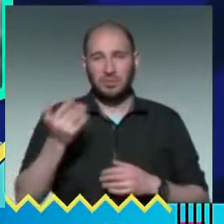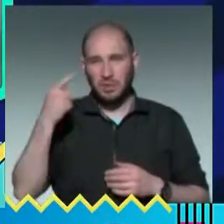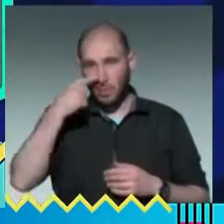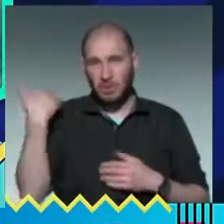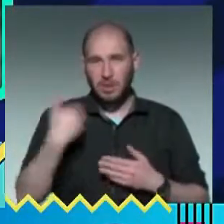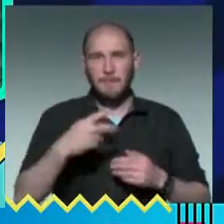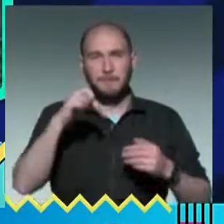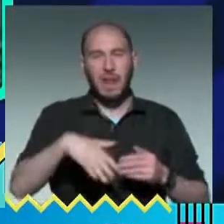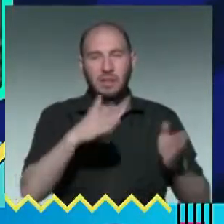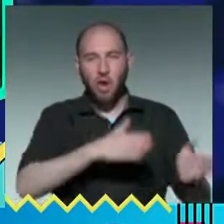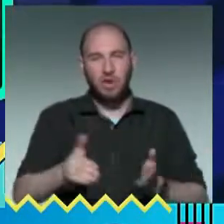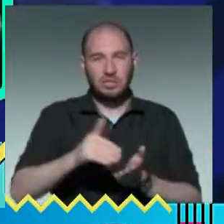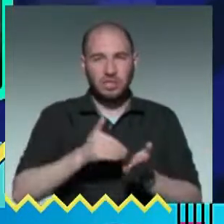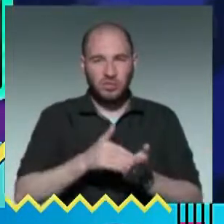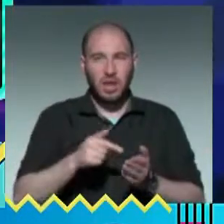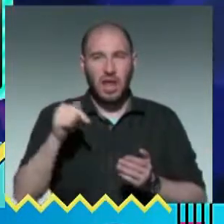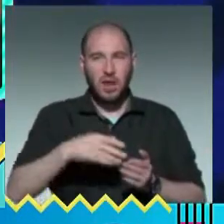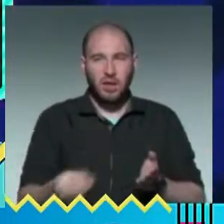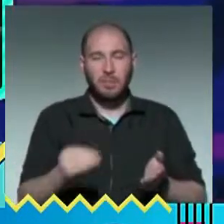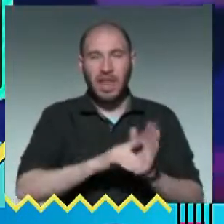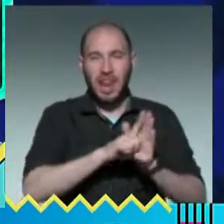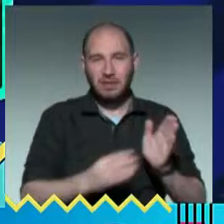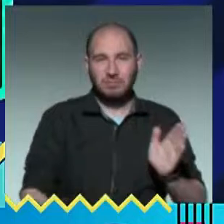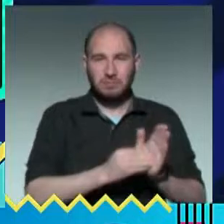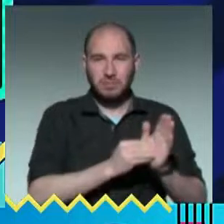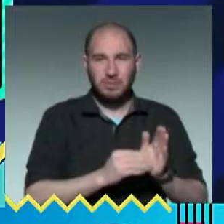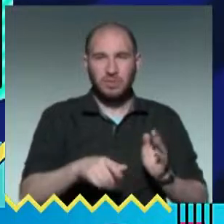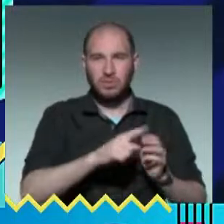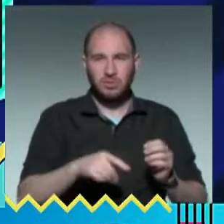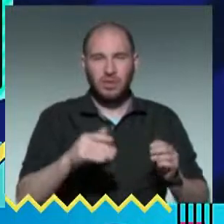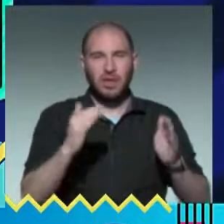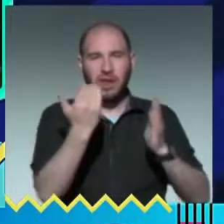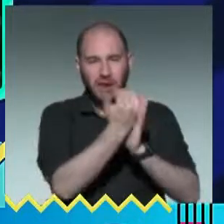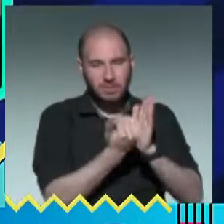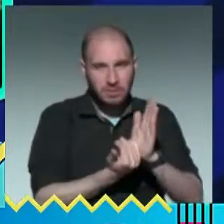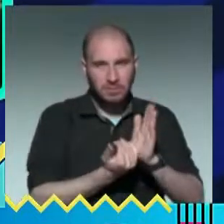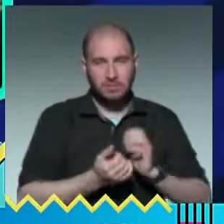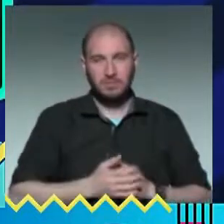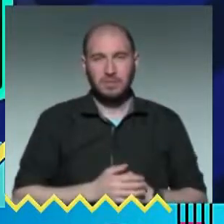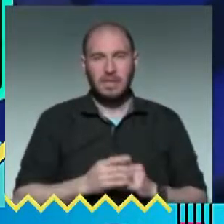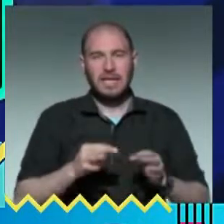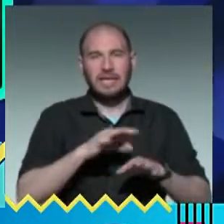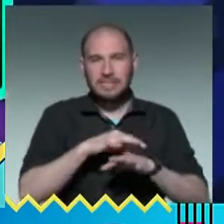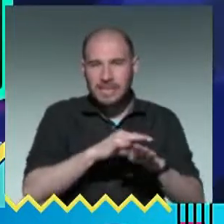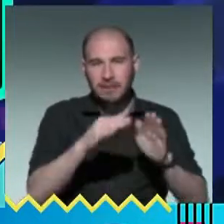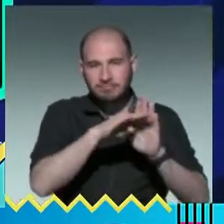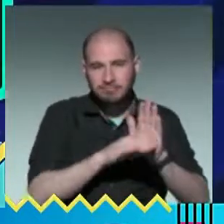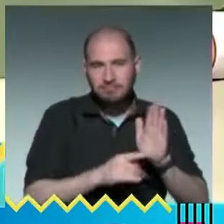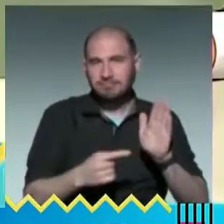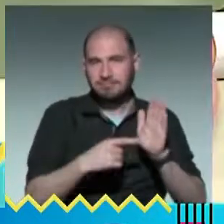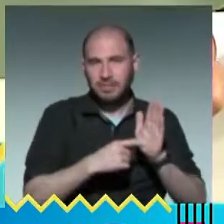tenemos un plan de ordenamiento territorial que hoy se incorpora a la ley, y entonces tenemos un marco y tenemos una guía para poder